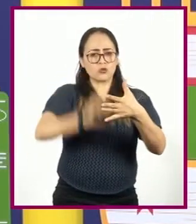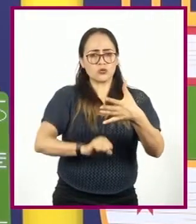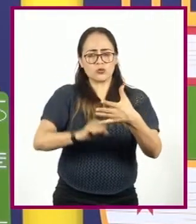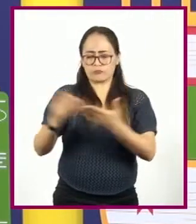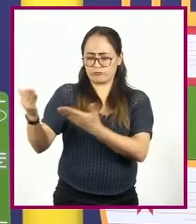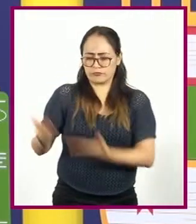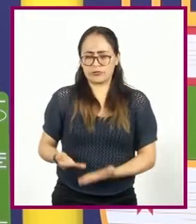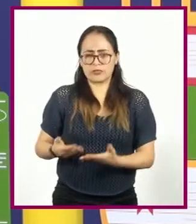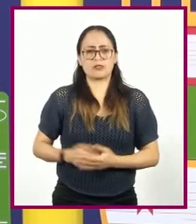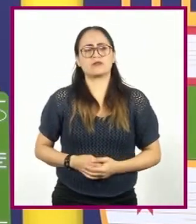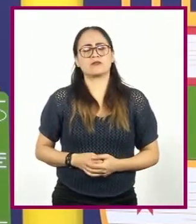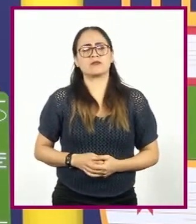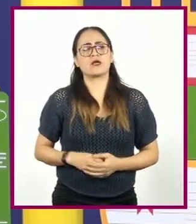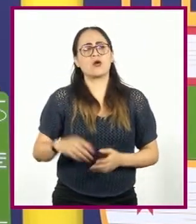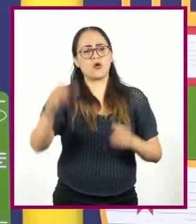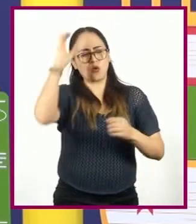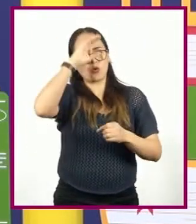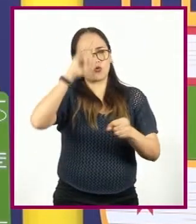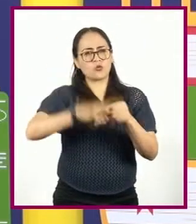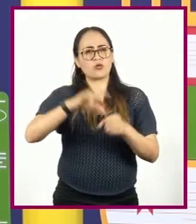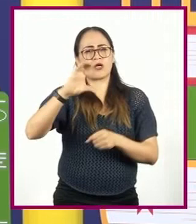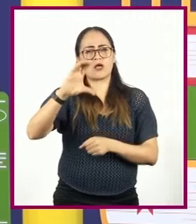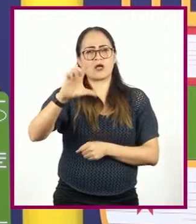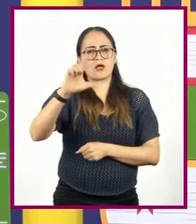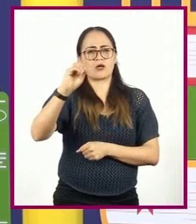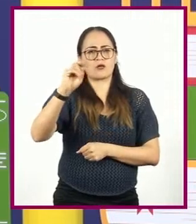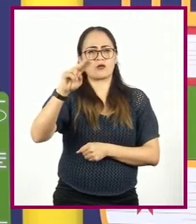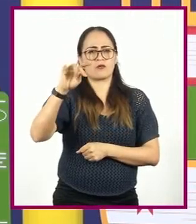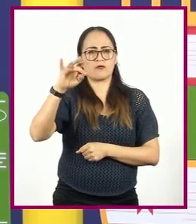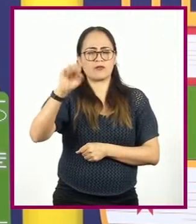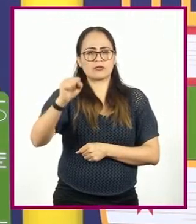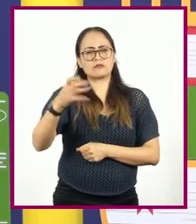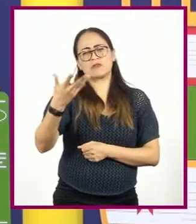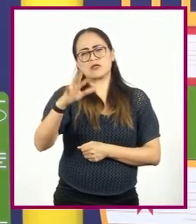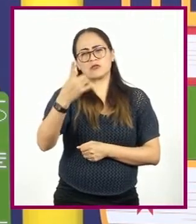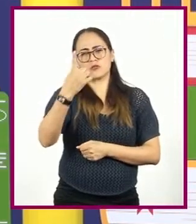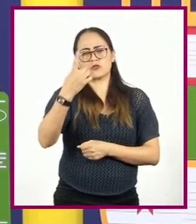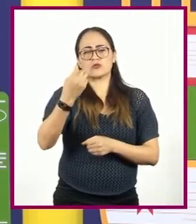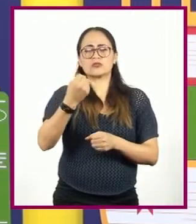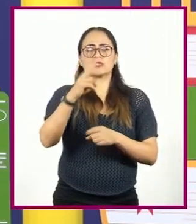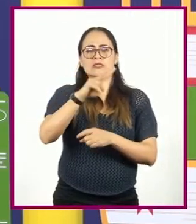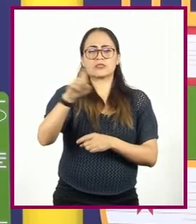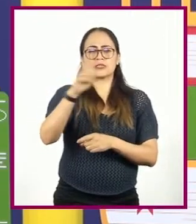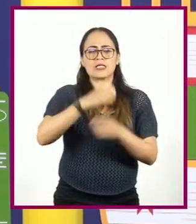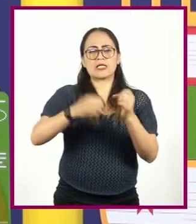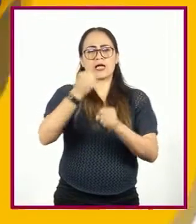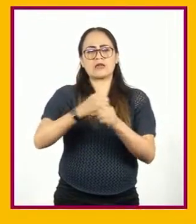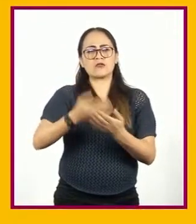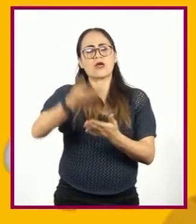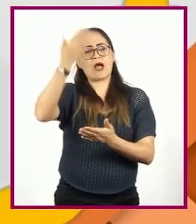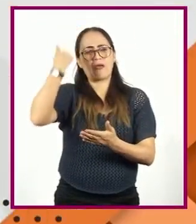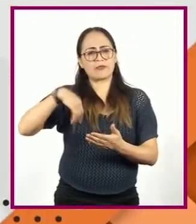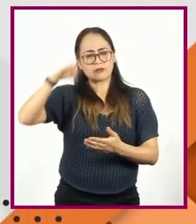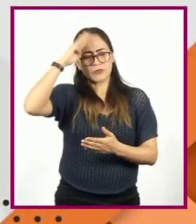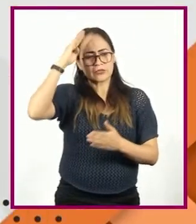a la cultura Clovis, que hasta finales del siglo pasado se creía era la más antigua de